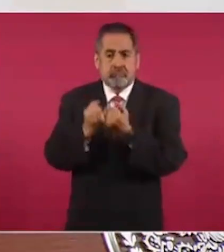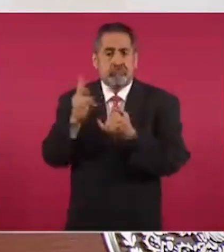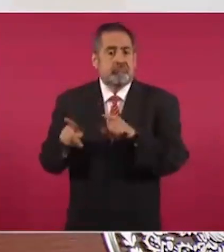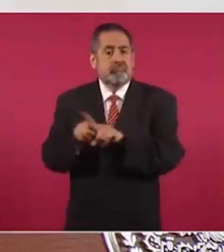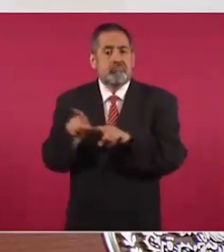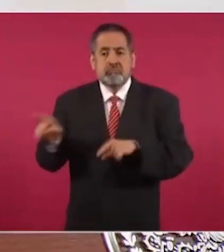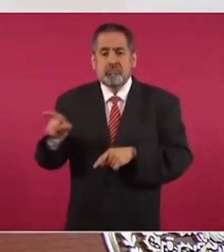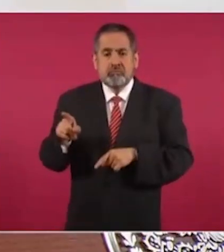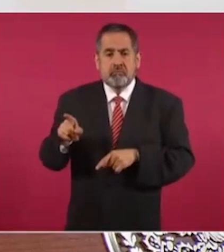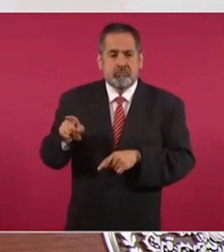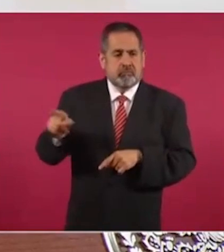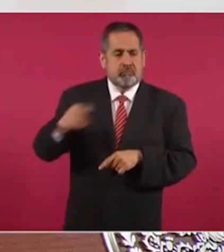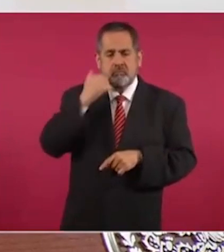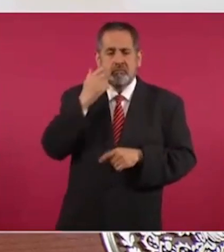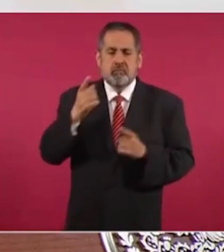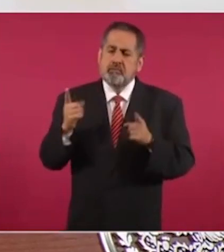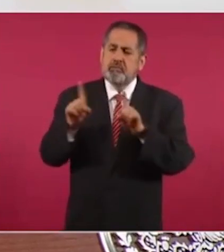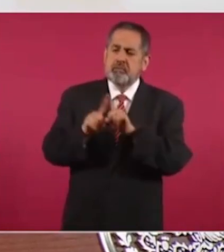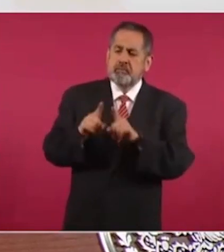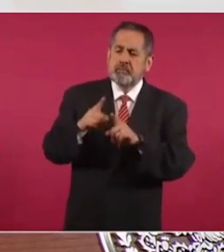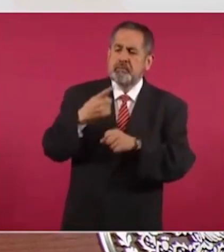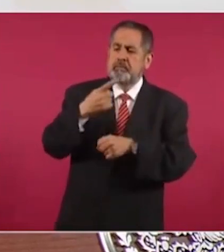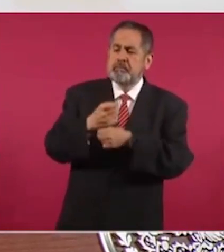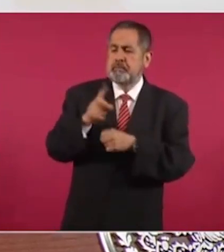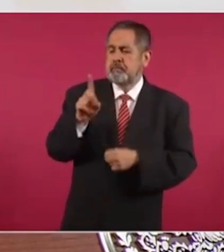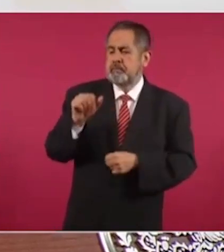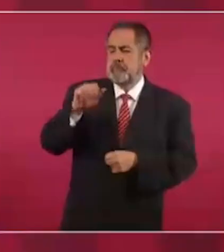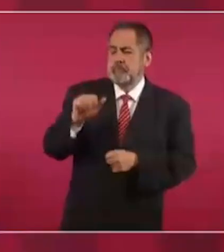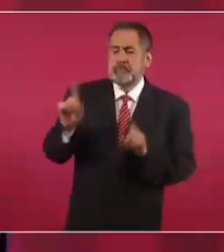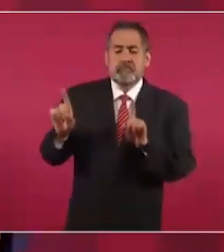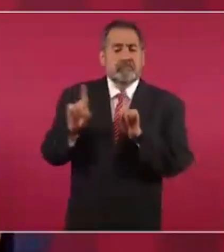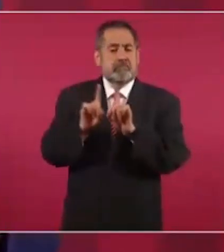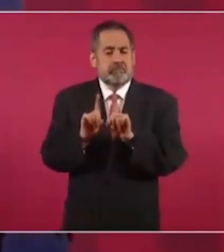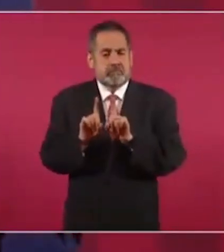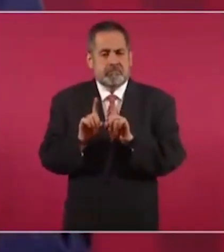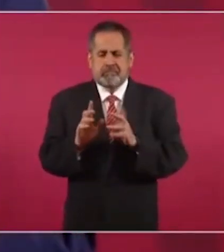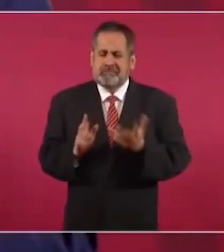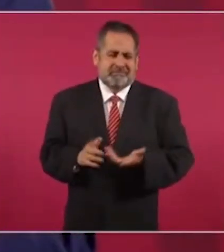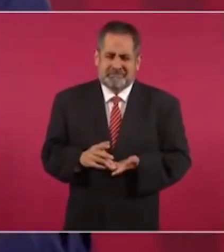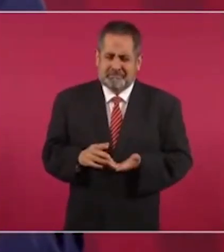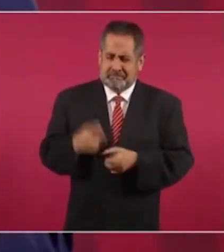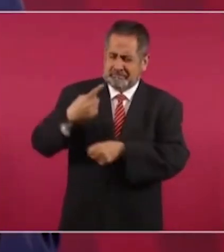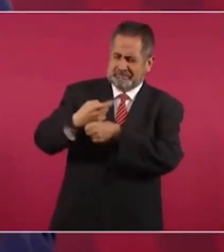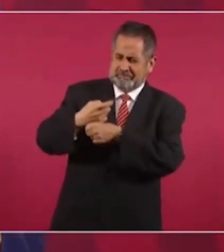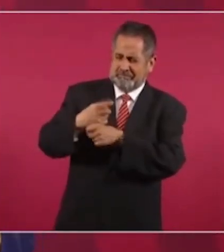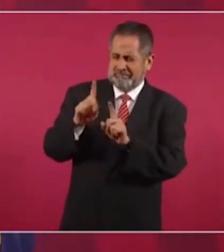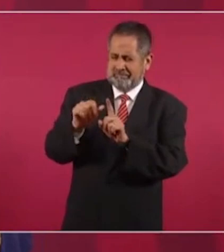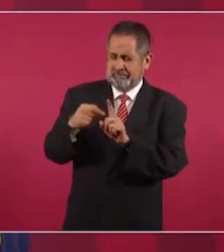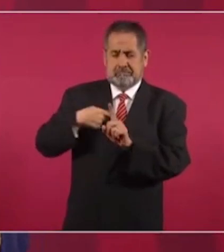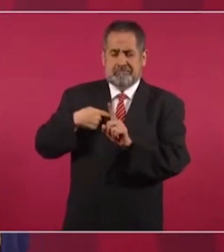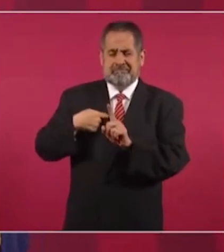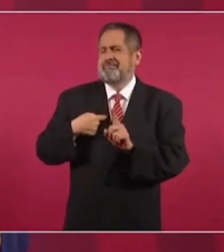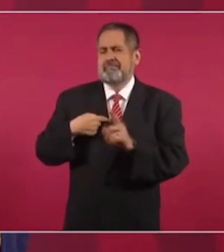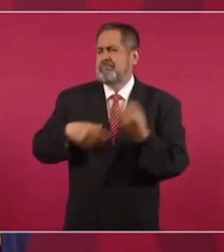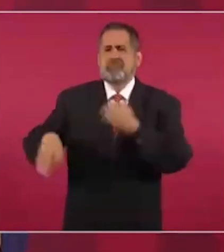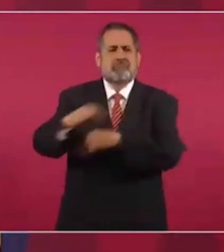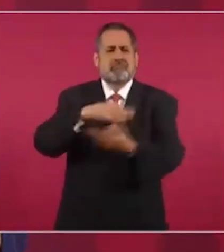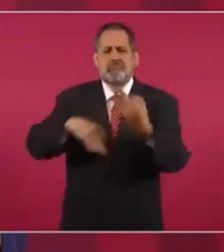que no iba a ser primera dama, porque pues todas las mujeres son primeras damas,